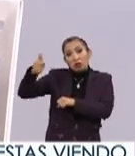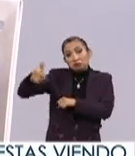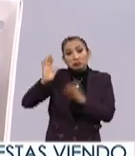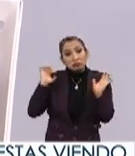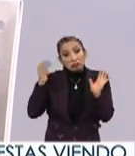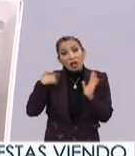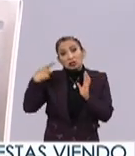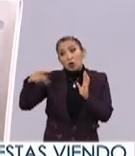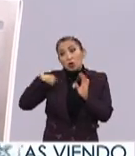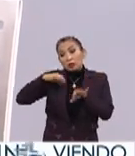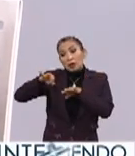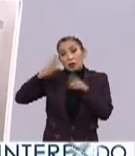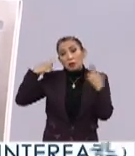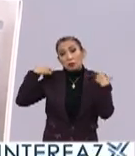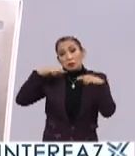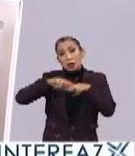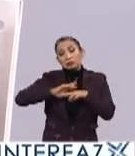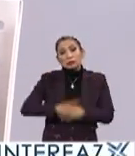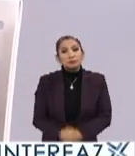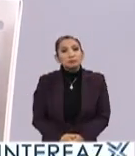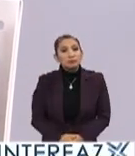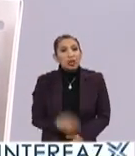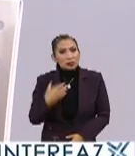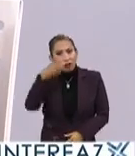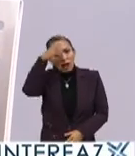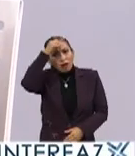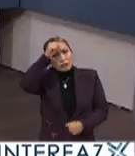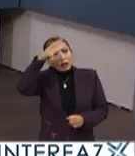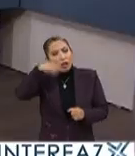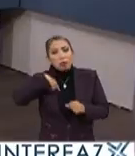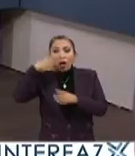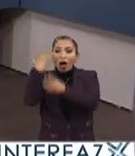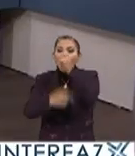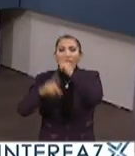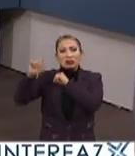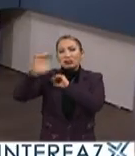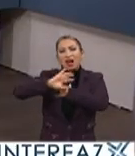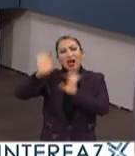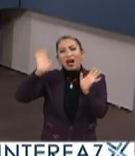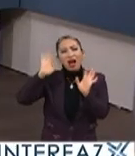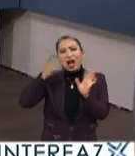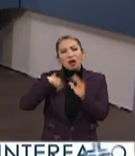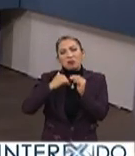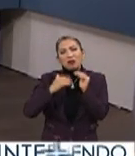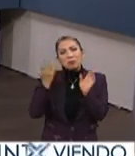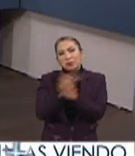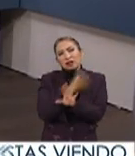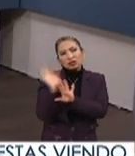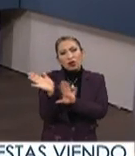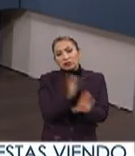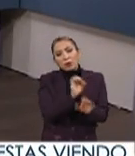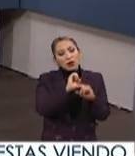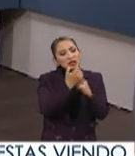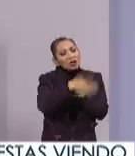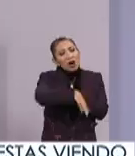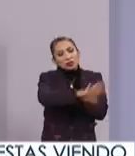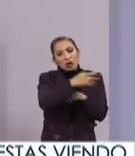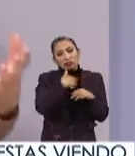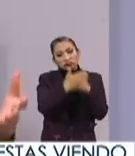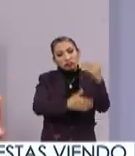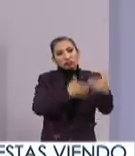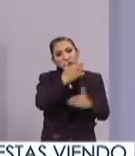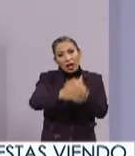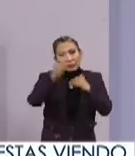en términos de desempeño profesional. Y además ese concepto de la fuga de cerebros está ya muy rebasado por las condiciones en las que se